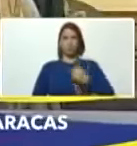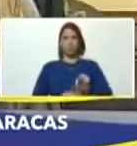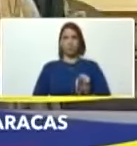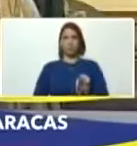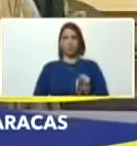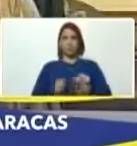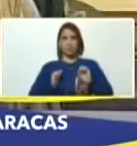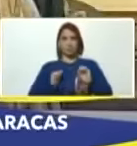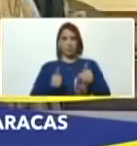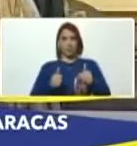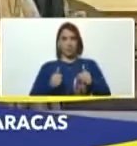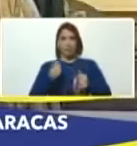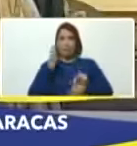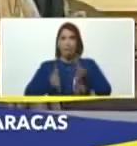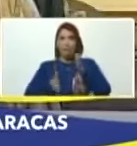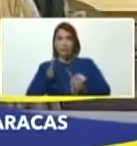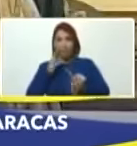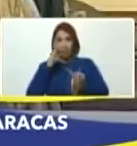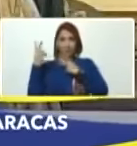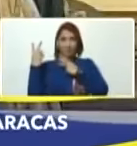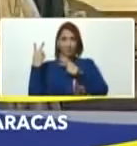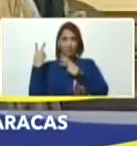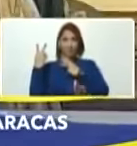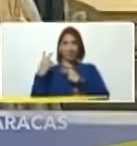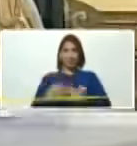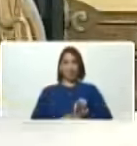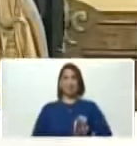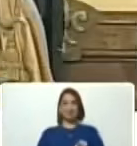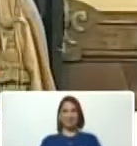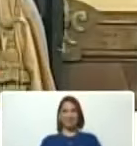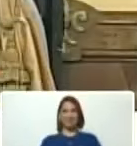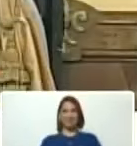Arrancaron pues ahí, se ven las imágenes de los equipos arrancando.